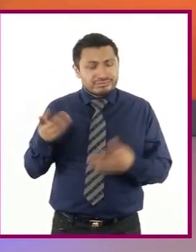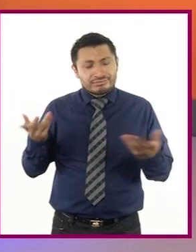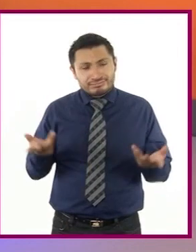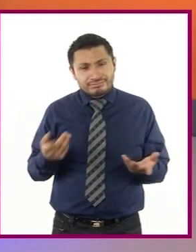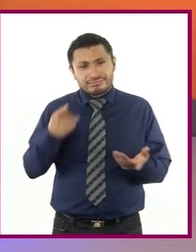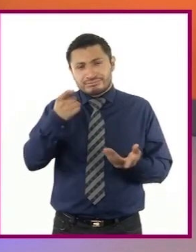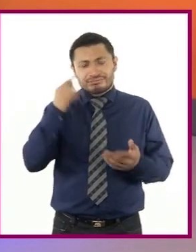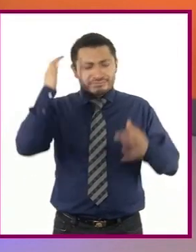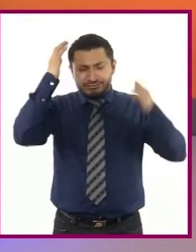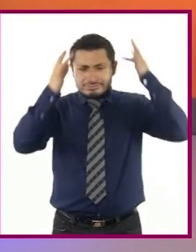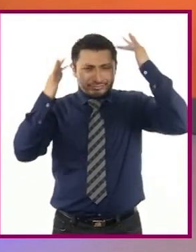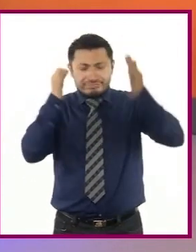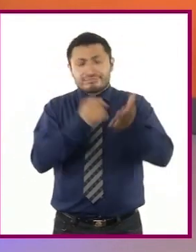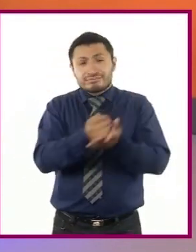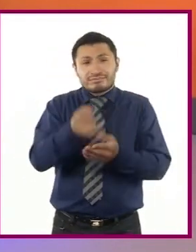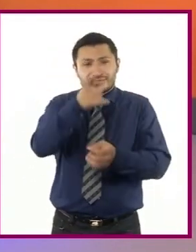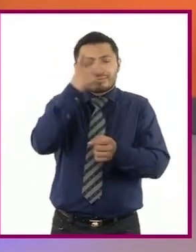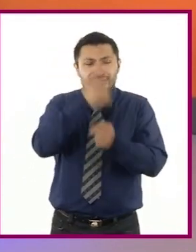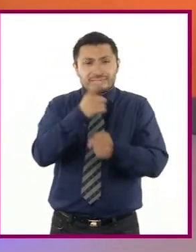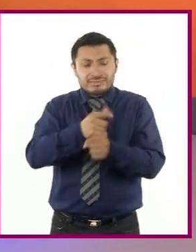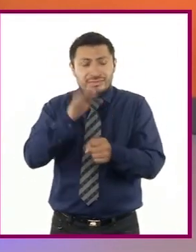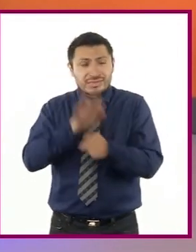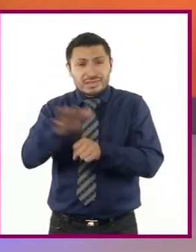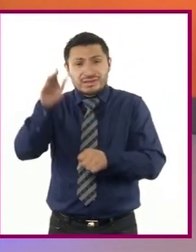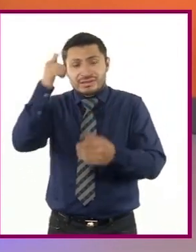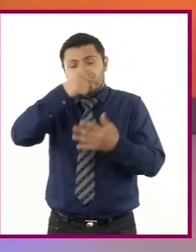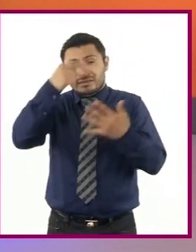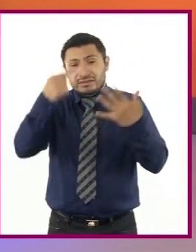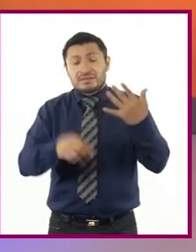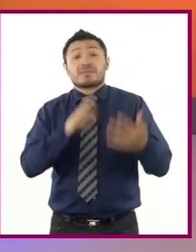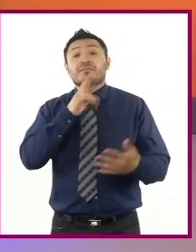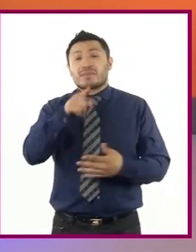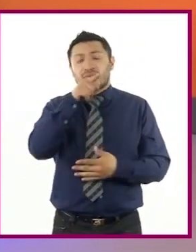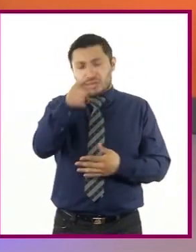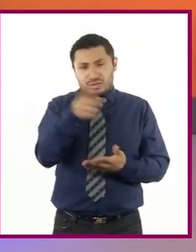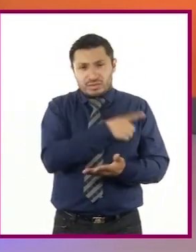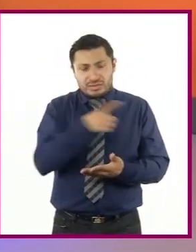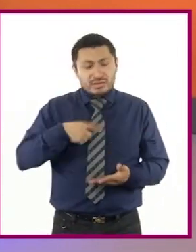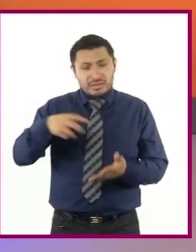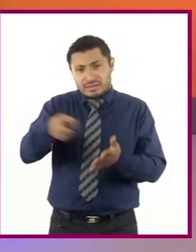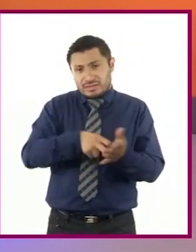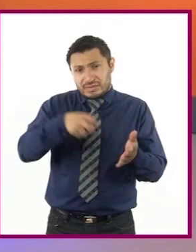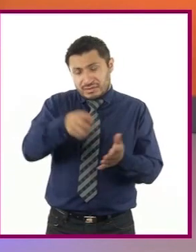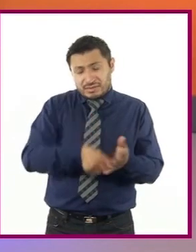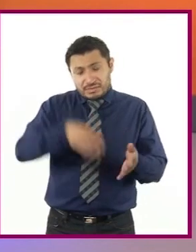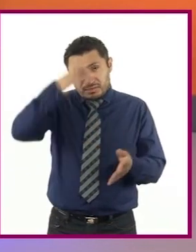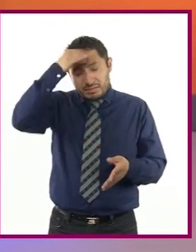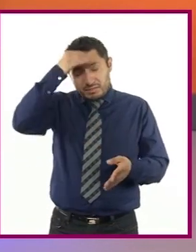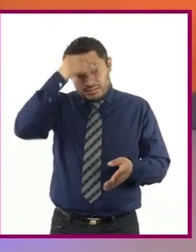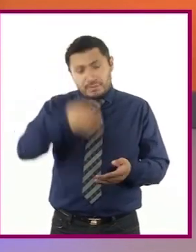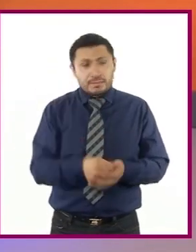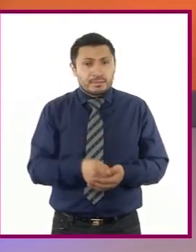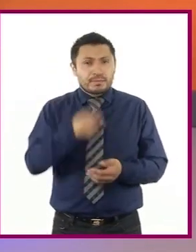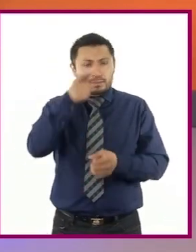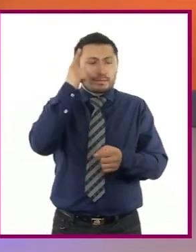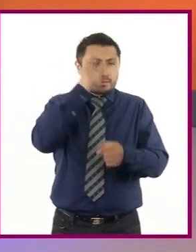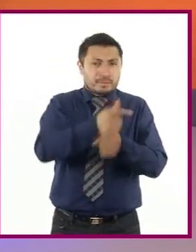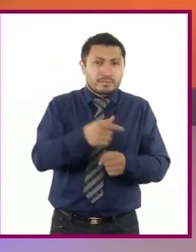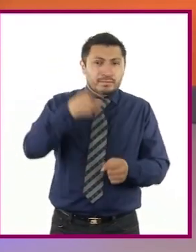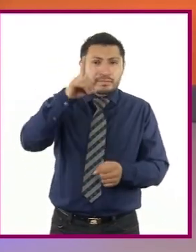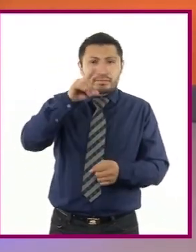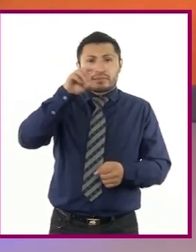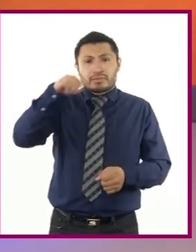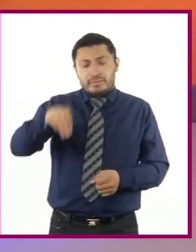su decisión e identifiquen cuáles son los puntos que deben mejorar. Calcular la desviación media resulta útil para ayudar a